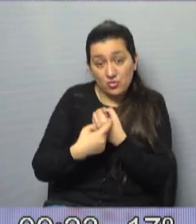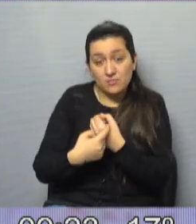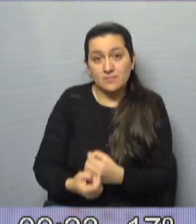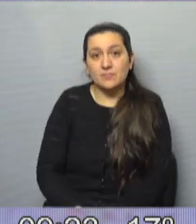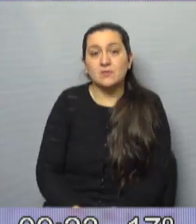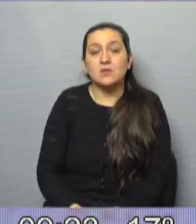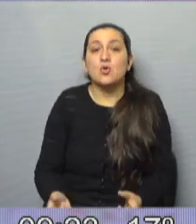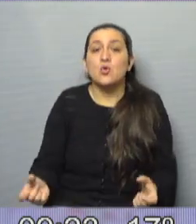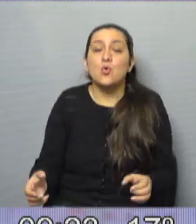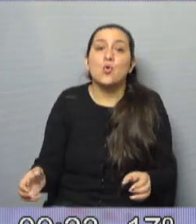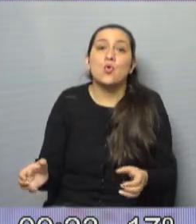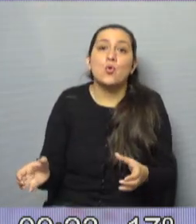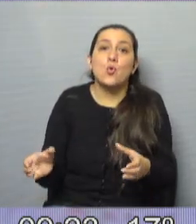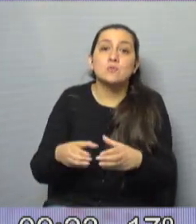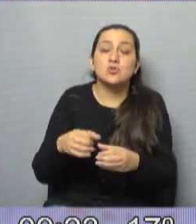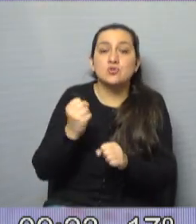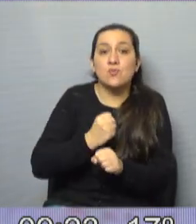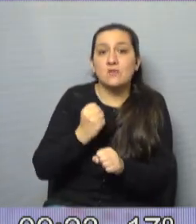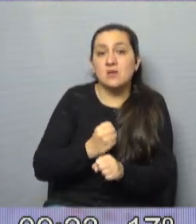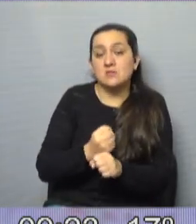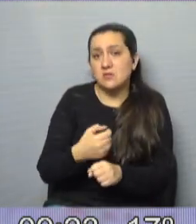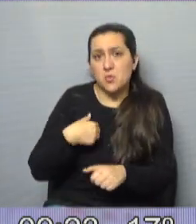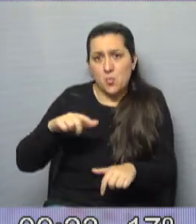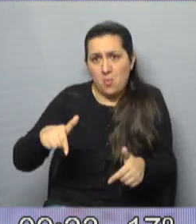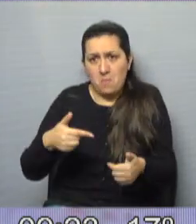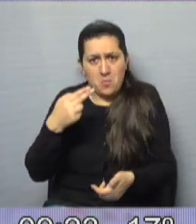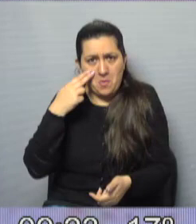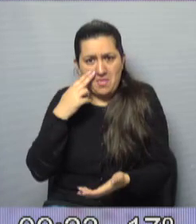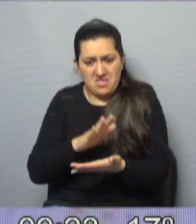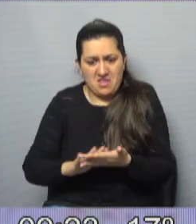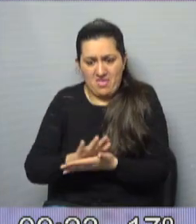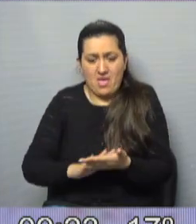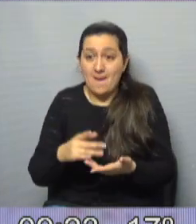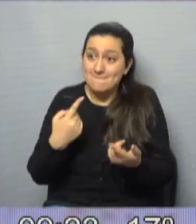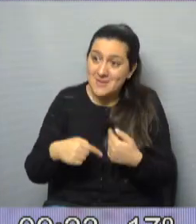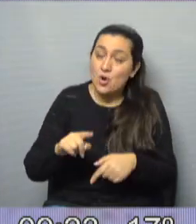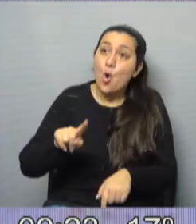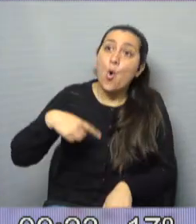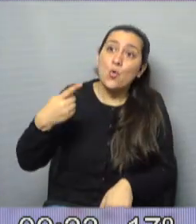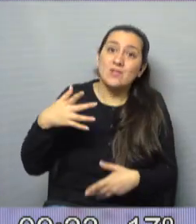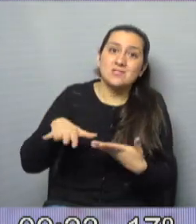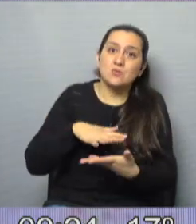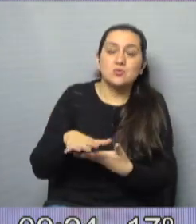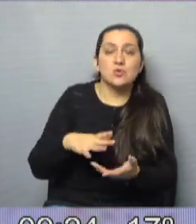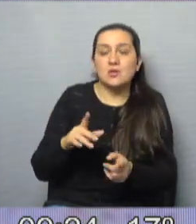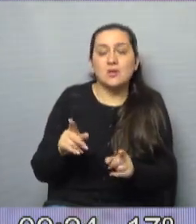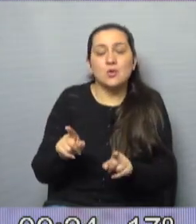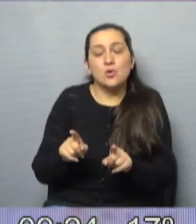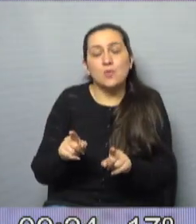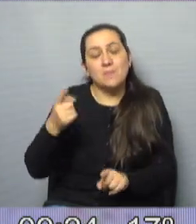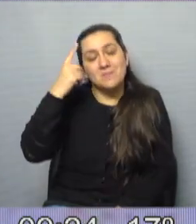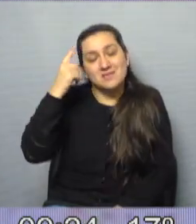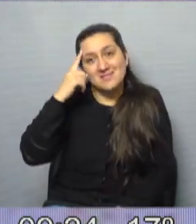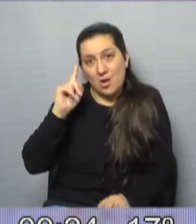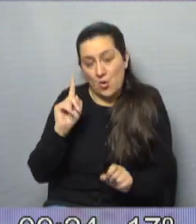Comisiones Obreras, yo me afilié a Comisiones Obreras y no tuve problema de ninguno. Pero hay otros casos que no vienen con la misma escuela